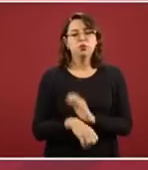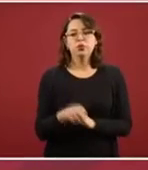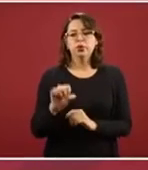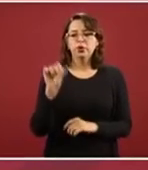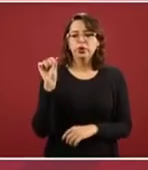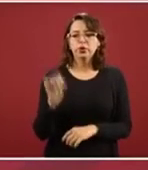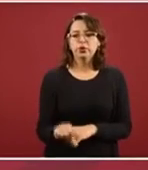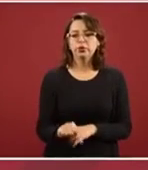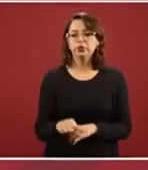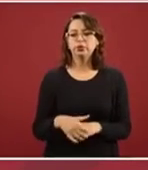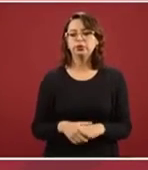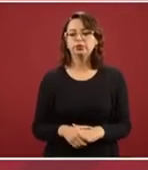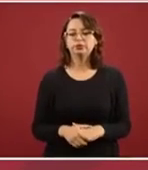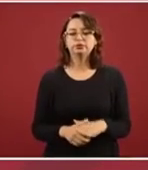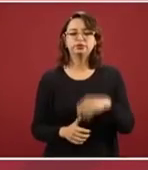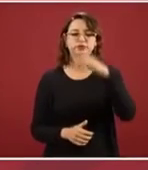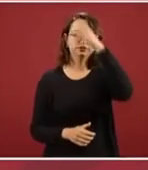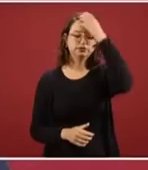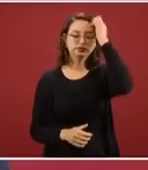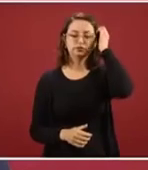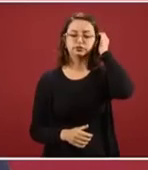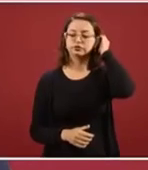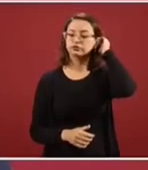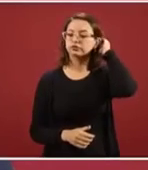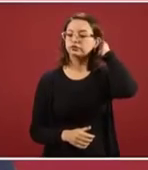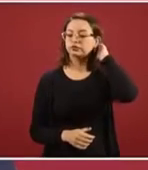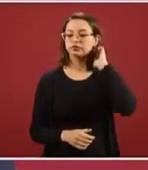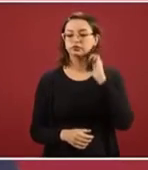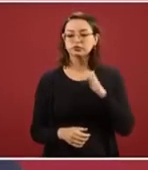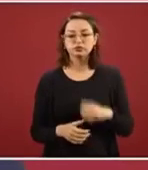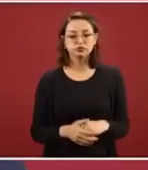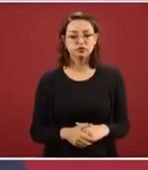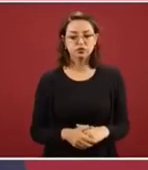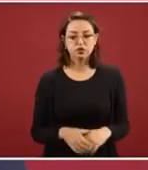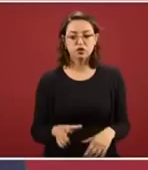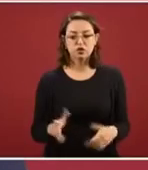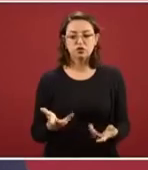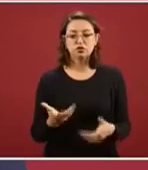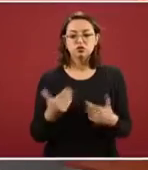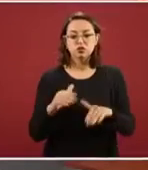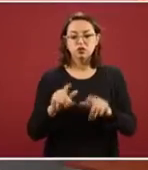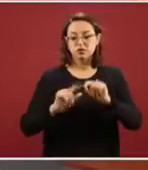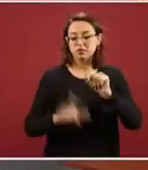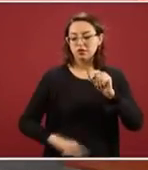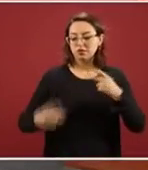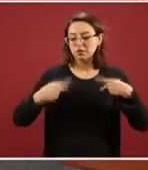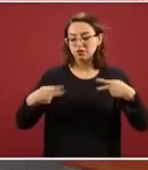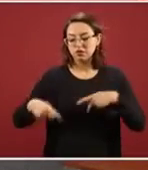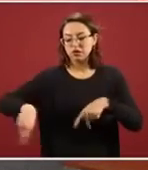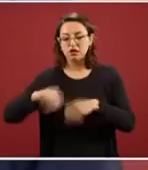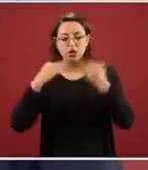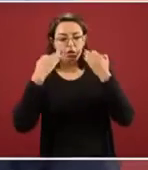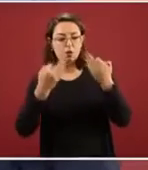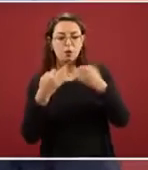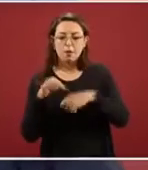que nos preguntaron sobre lo de testigos protegidos en México y demás,